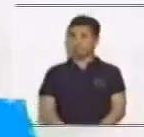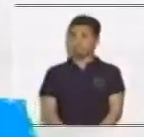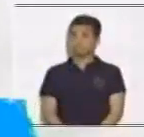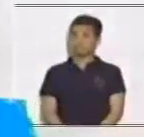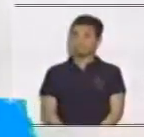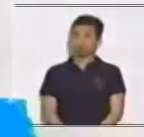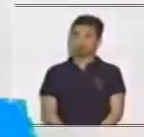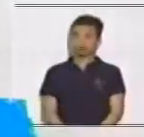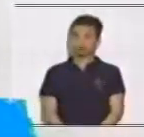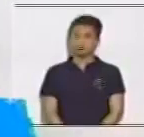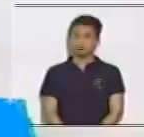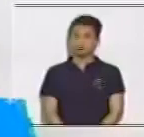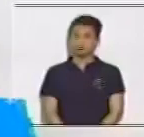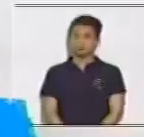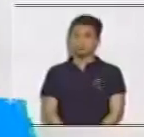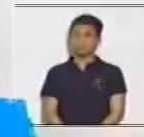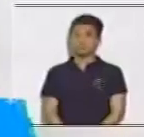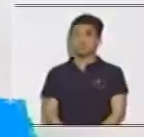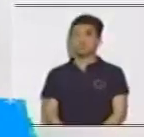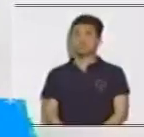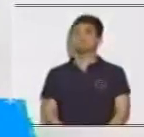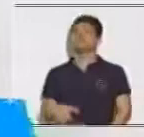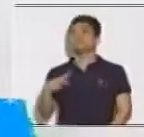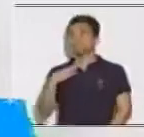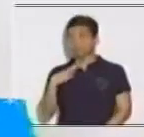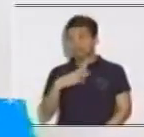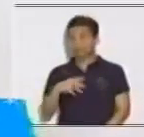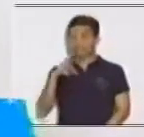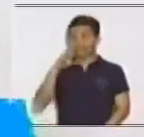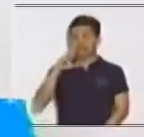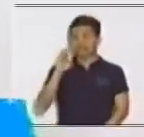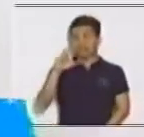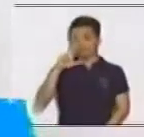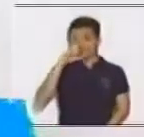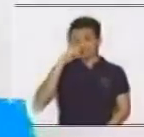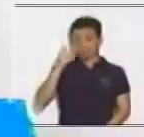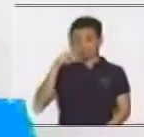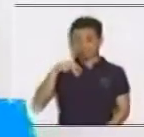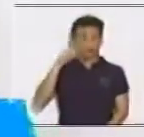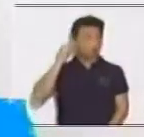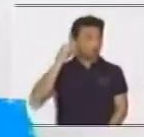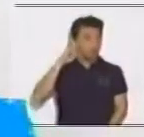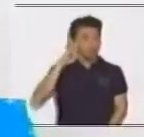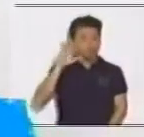Entonces es un triángulo rectángulo porque al menos uno de sus ángulos es recto.